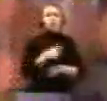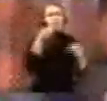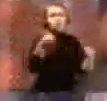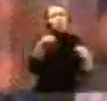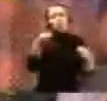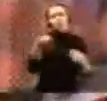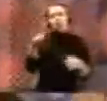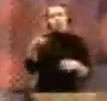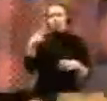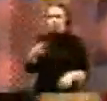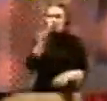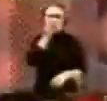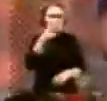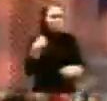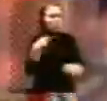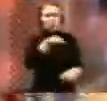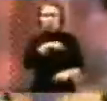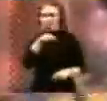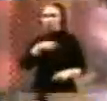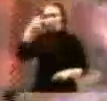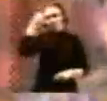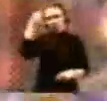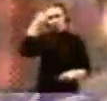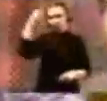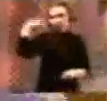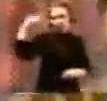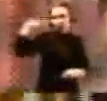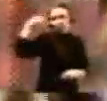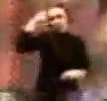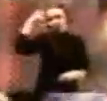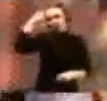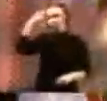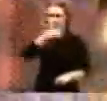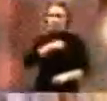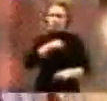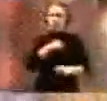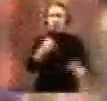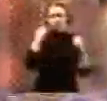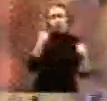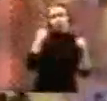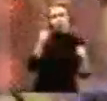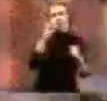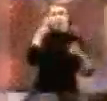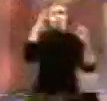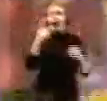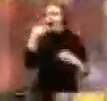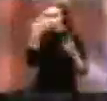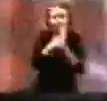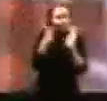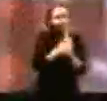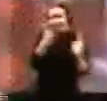Siento, le juro, nostalgia por cualquier tiempo pasado. Era algo